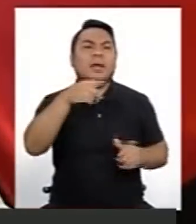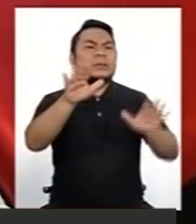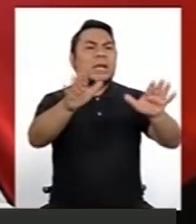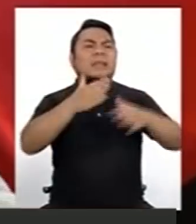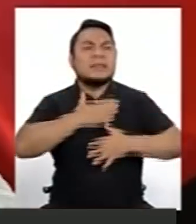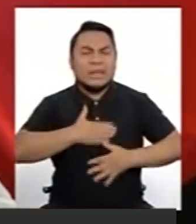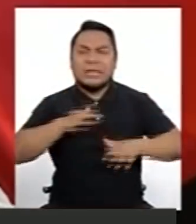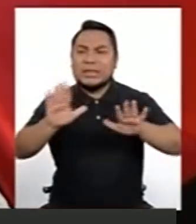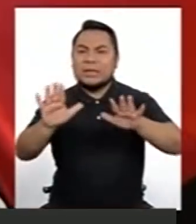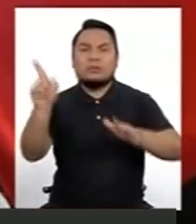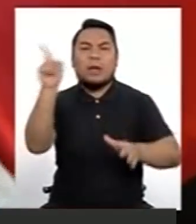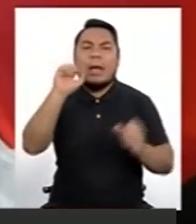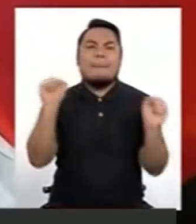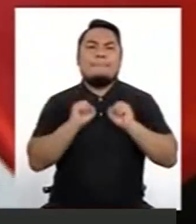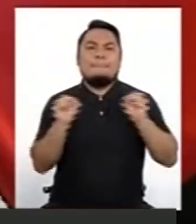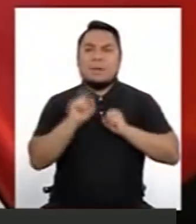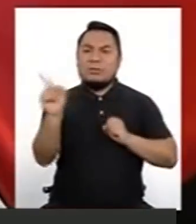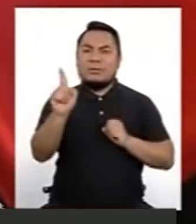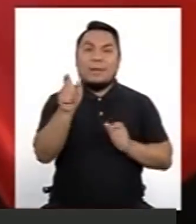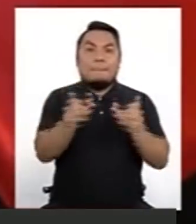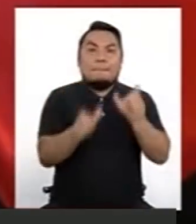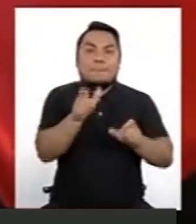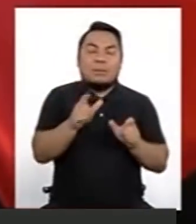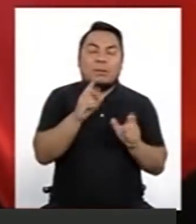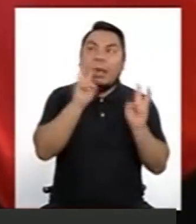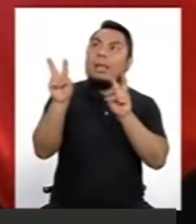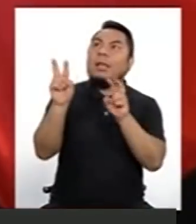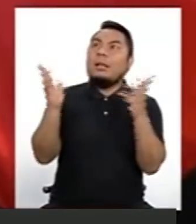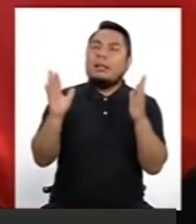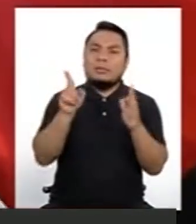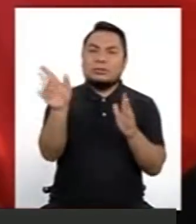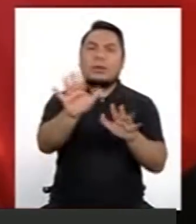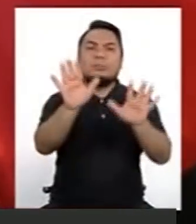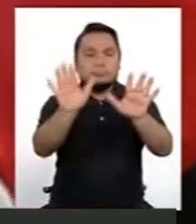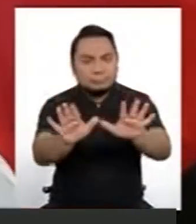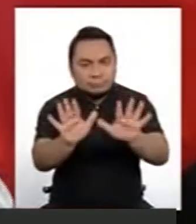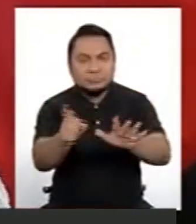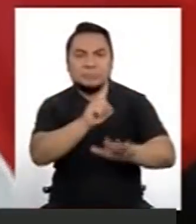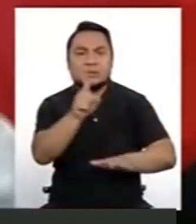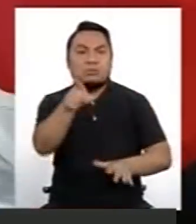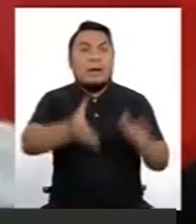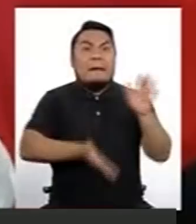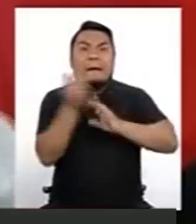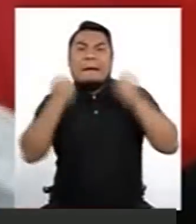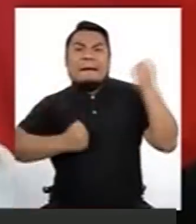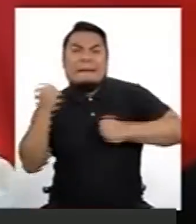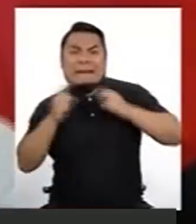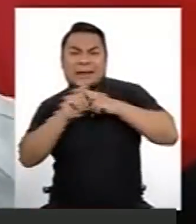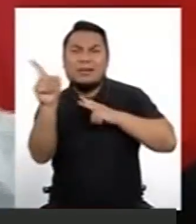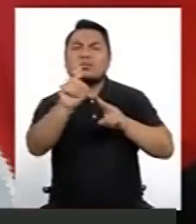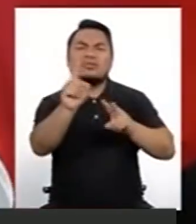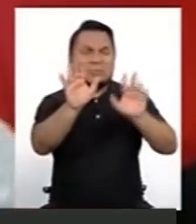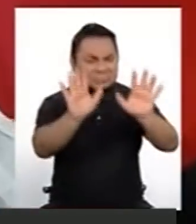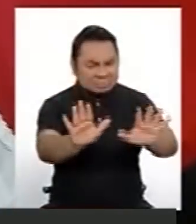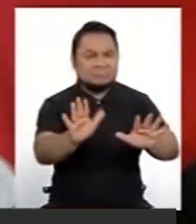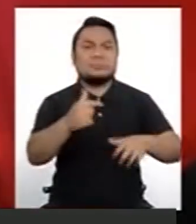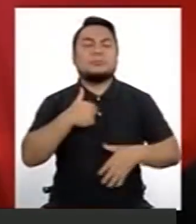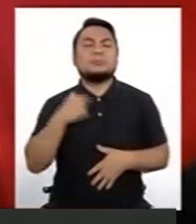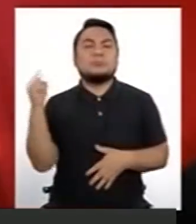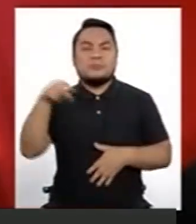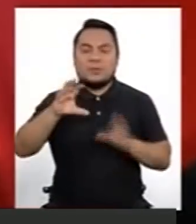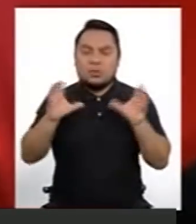se asusten, aquí lo que queremos es que ustedes conozcan la información. No es necesario que corran, que se escapen, no. Aquí